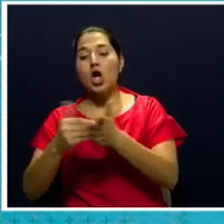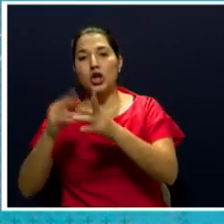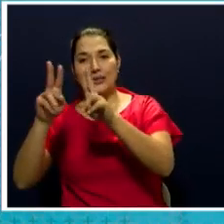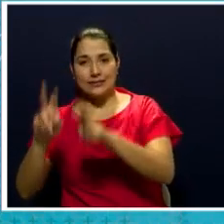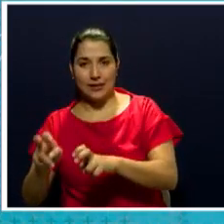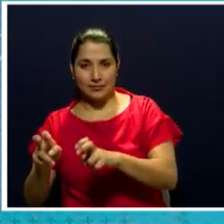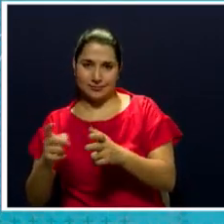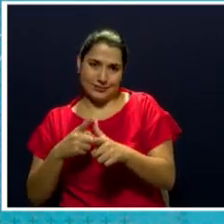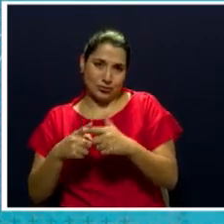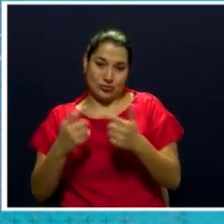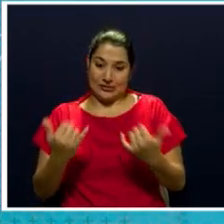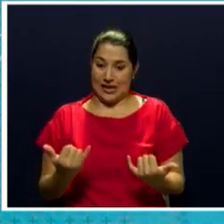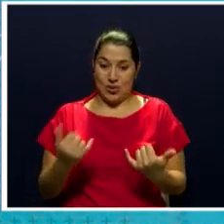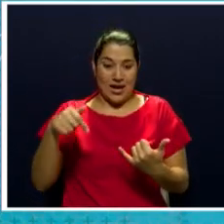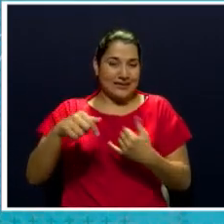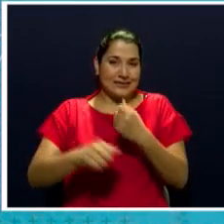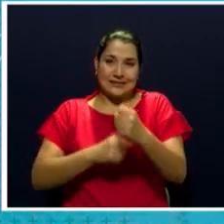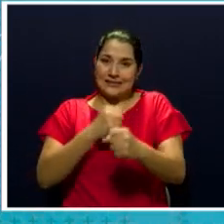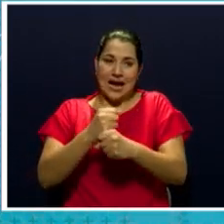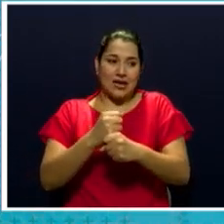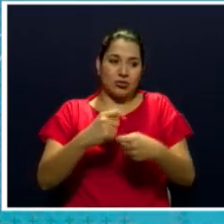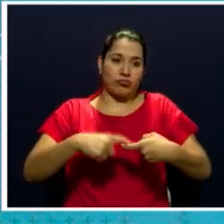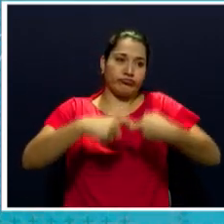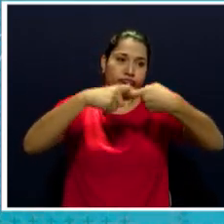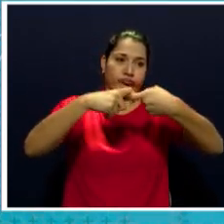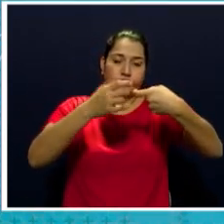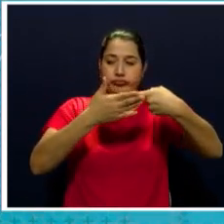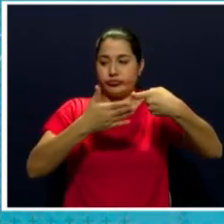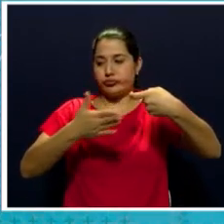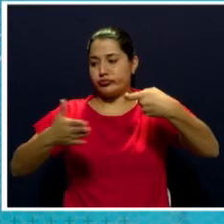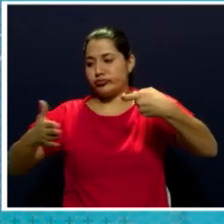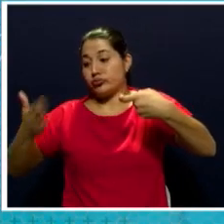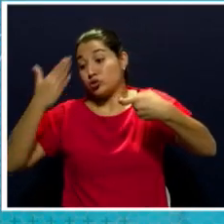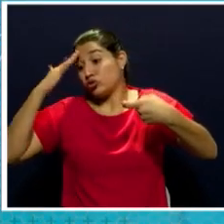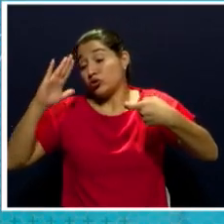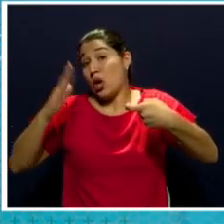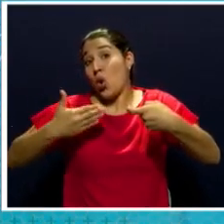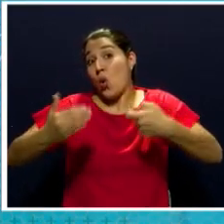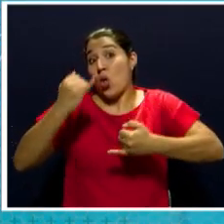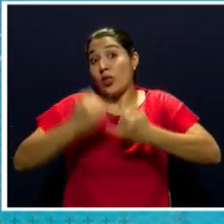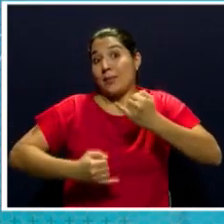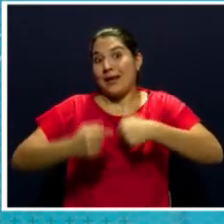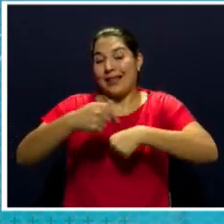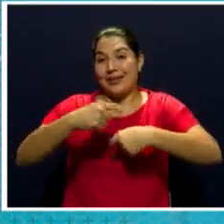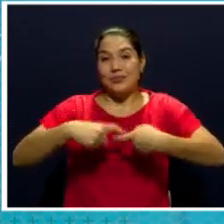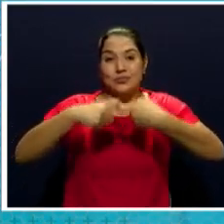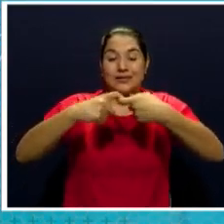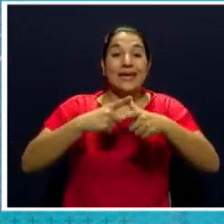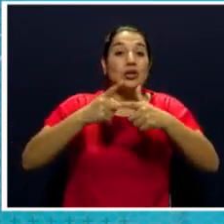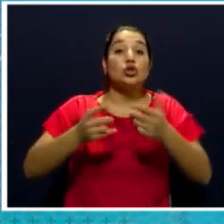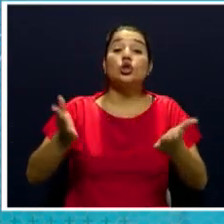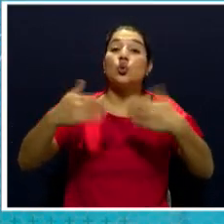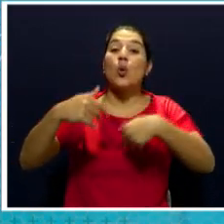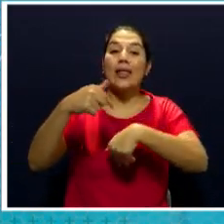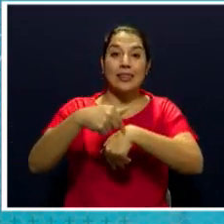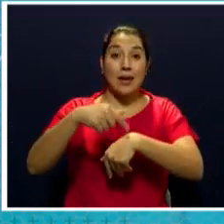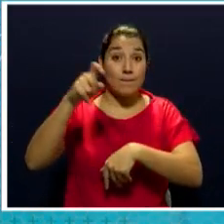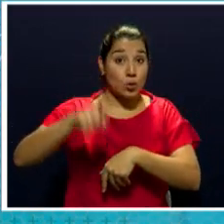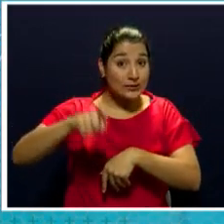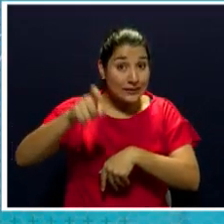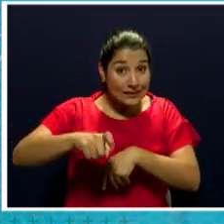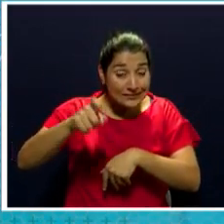vamos a tener el tiempo suficiente para desarrollar este objetivo de mejoramiento que tienen las pruebas y también las condiciones que enfrentan